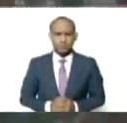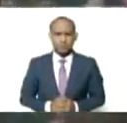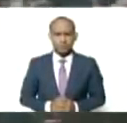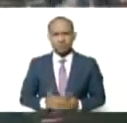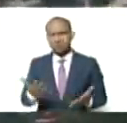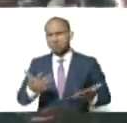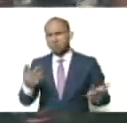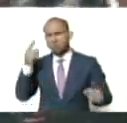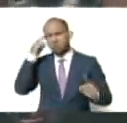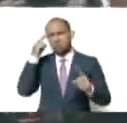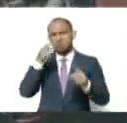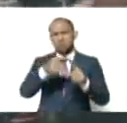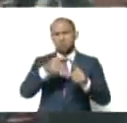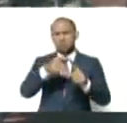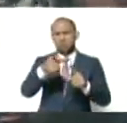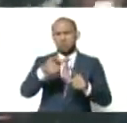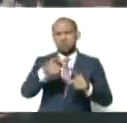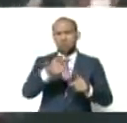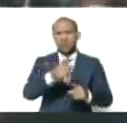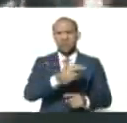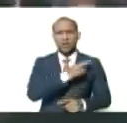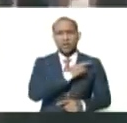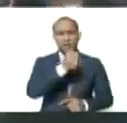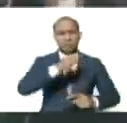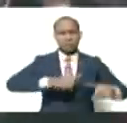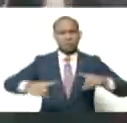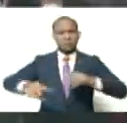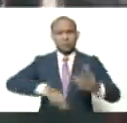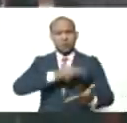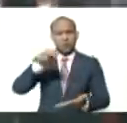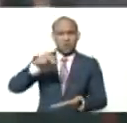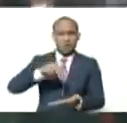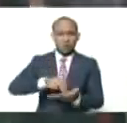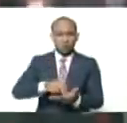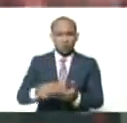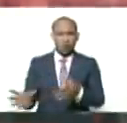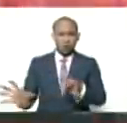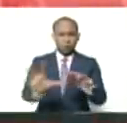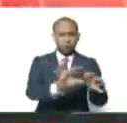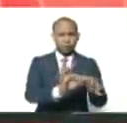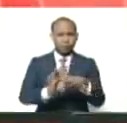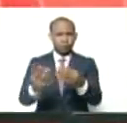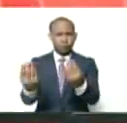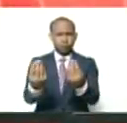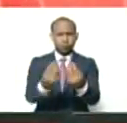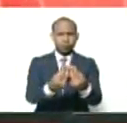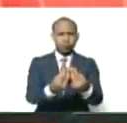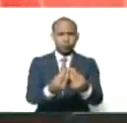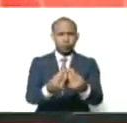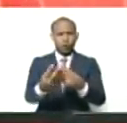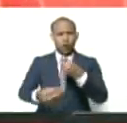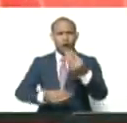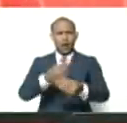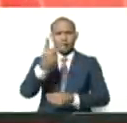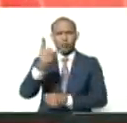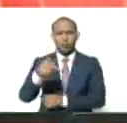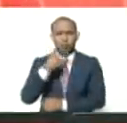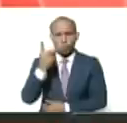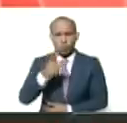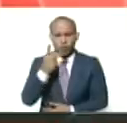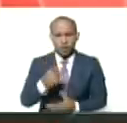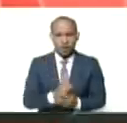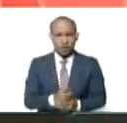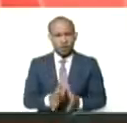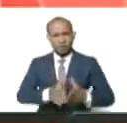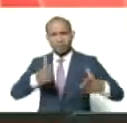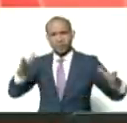Para que la Dirección Nacional, en conjunto con las alianzas, establezcamos una política de